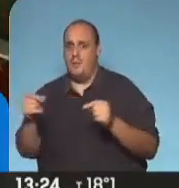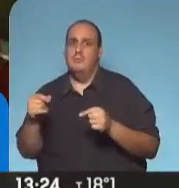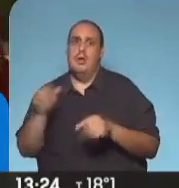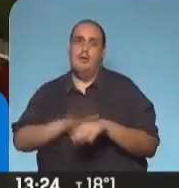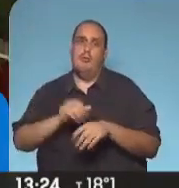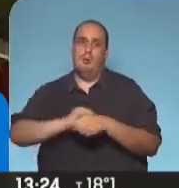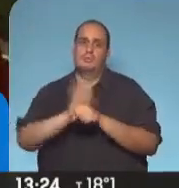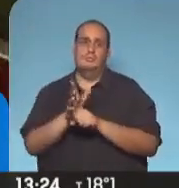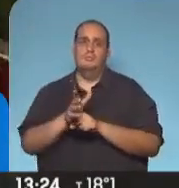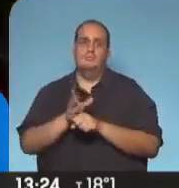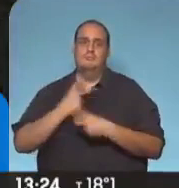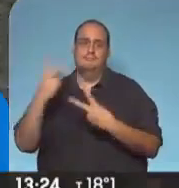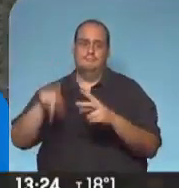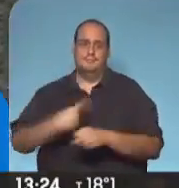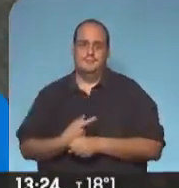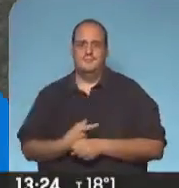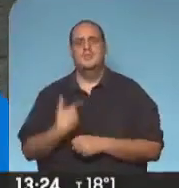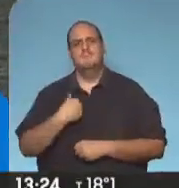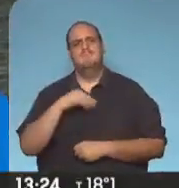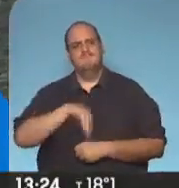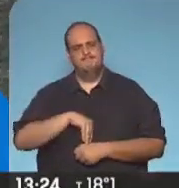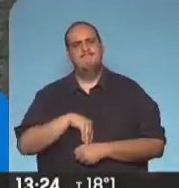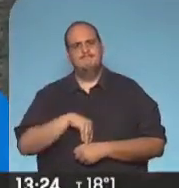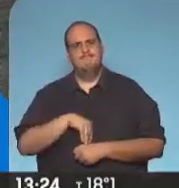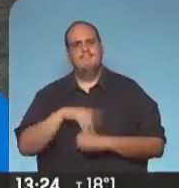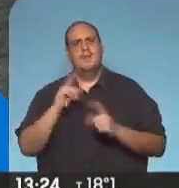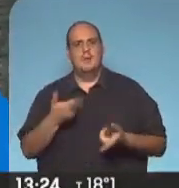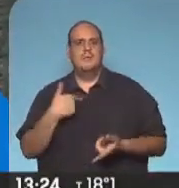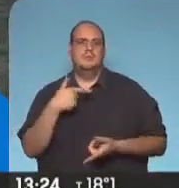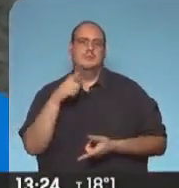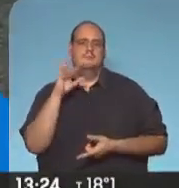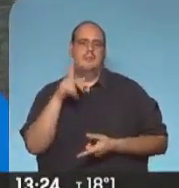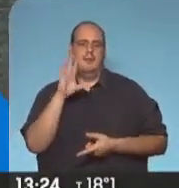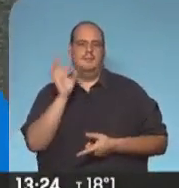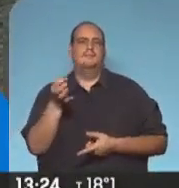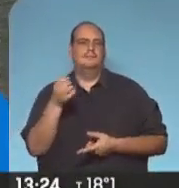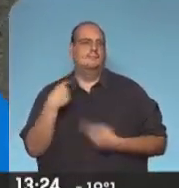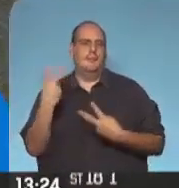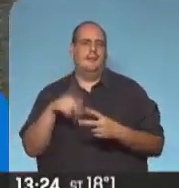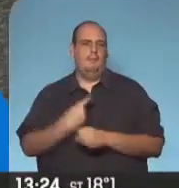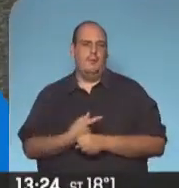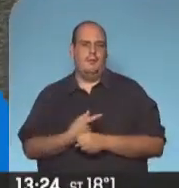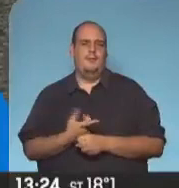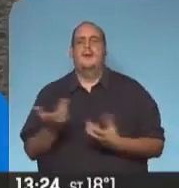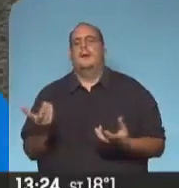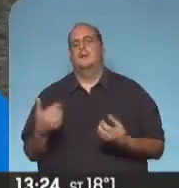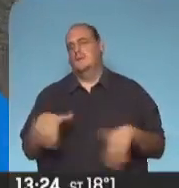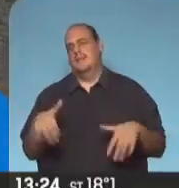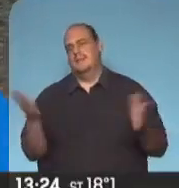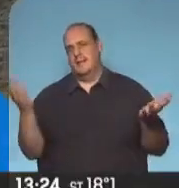permitió. Me frustró un poco, pero era algo que más o menos ya me veía venir y dije, bueno, no pasa